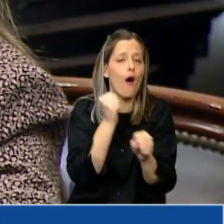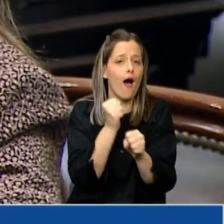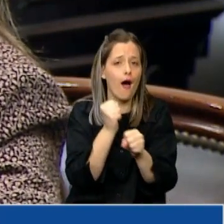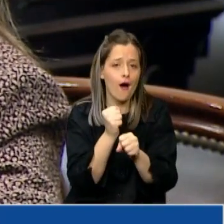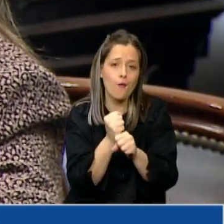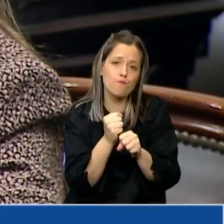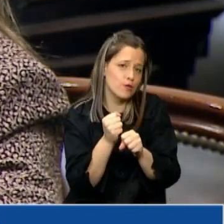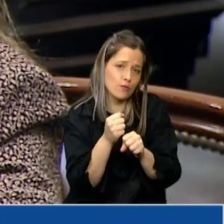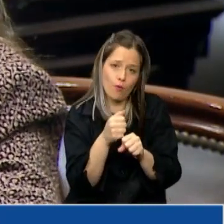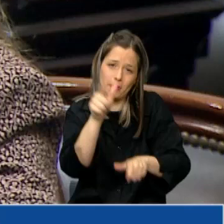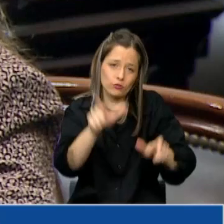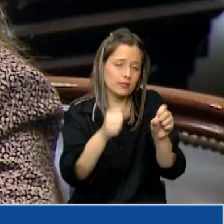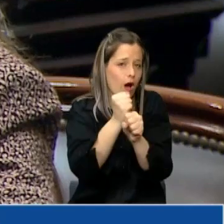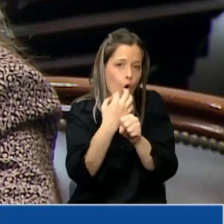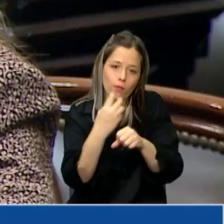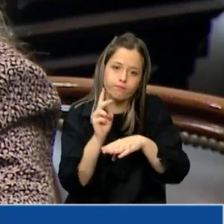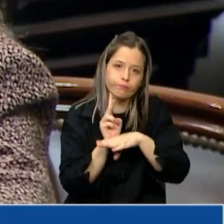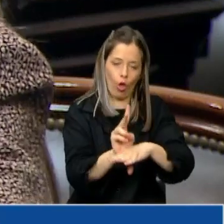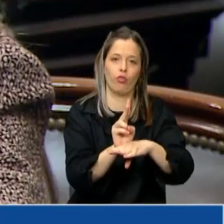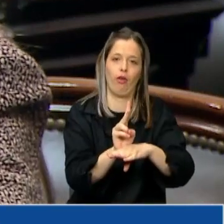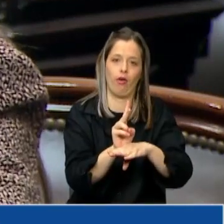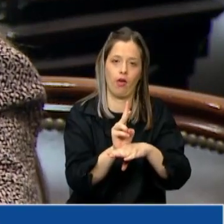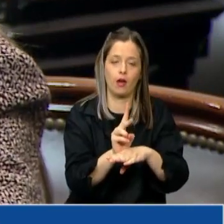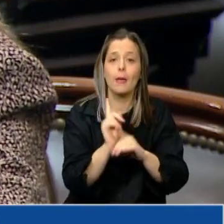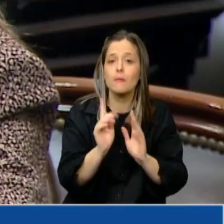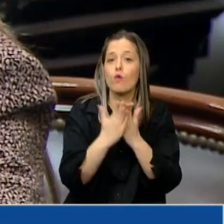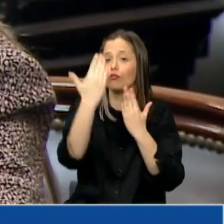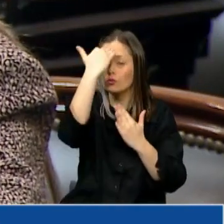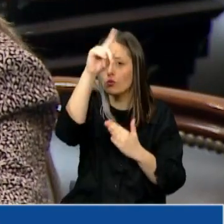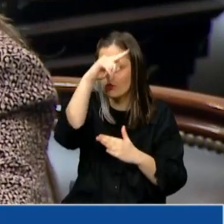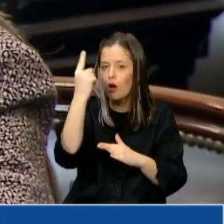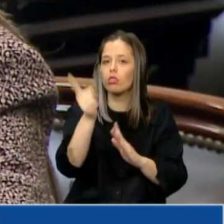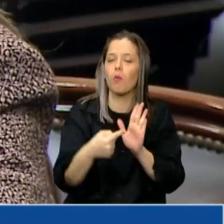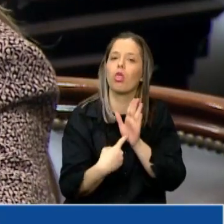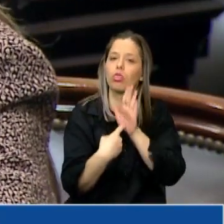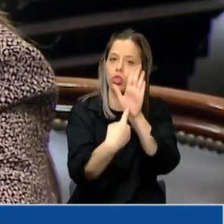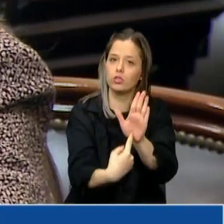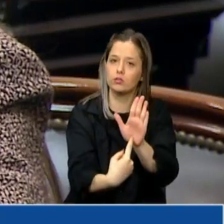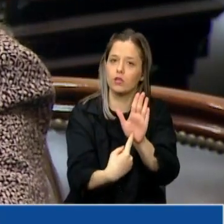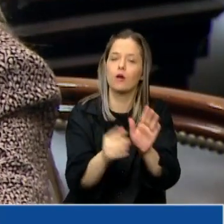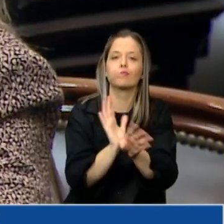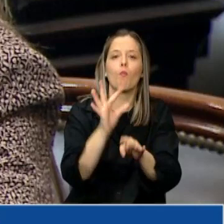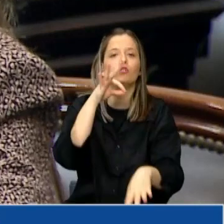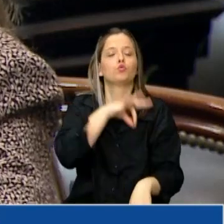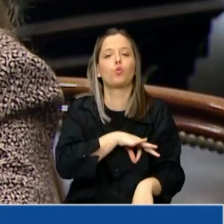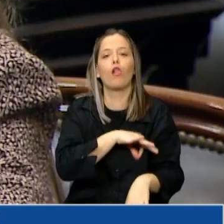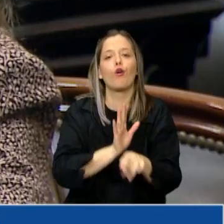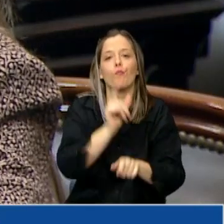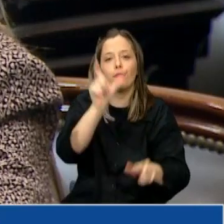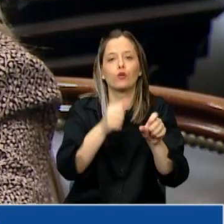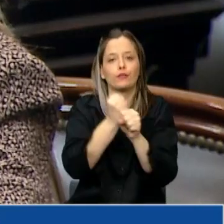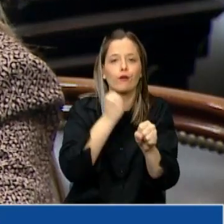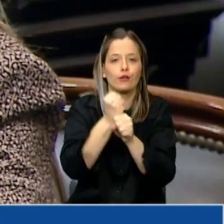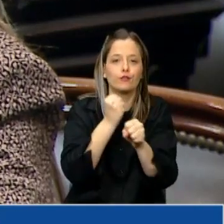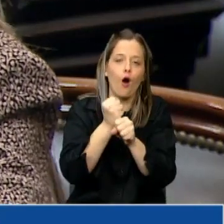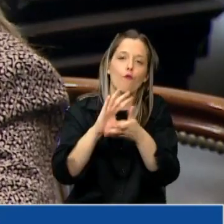protección de la ley. Y nuestra Constitución, señor presidente, lo menciona al salario como retribución,